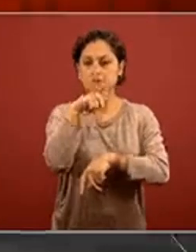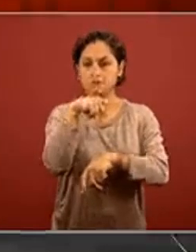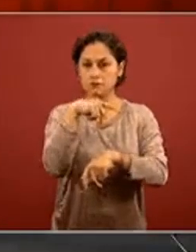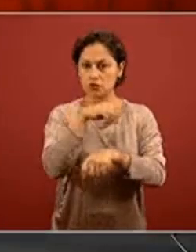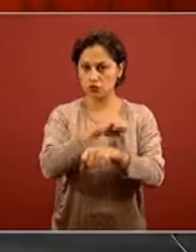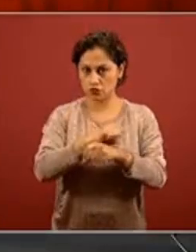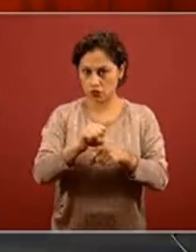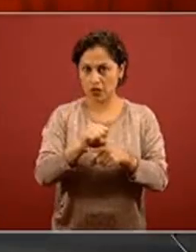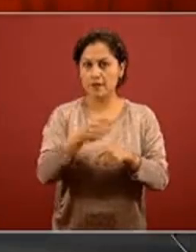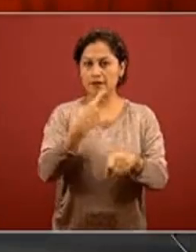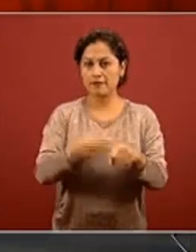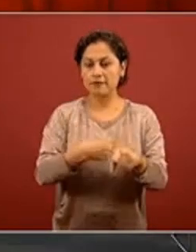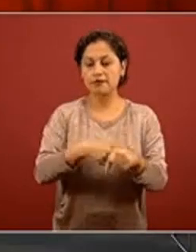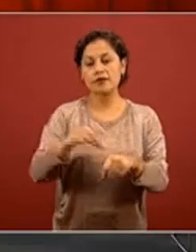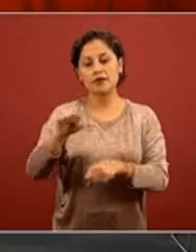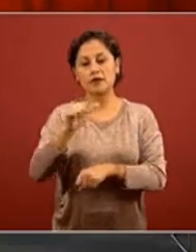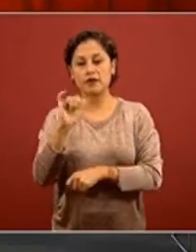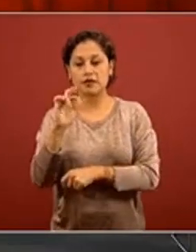IRAC ocupadas